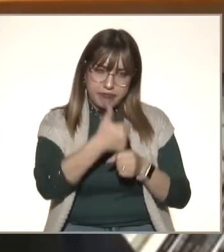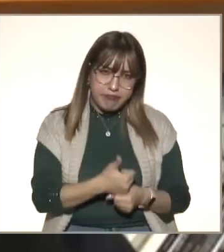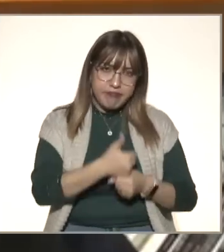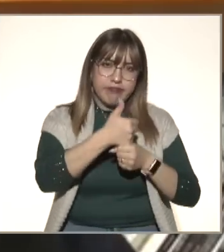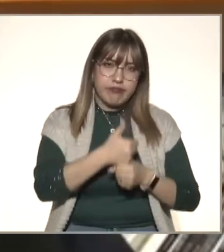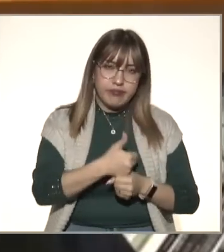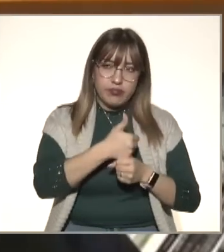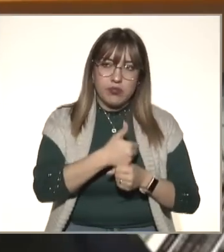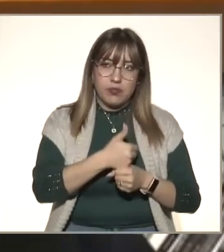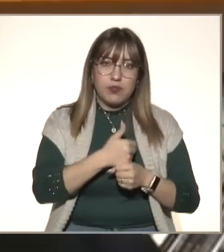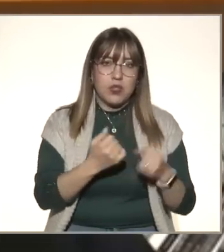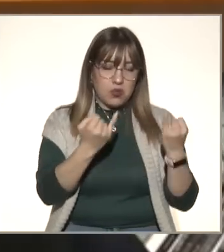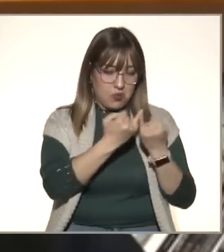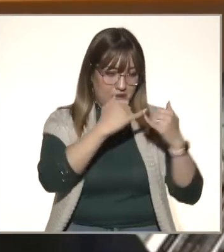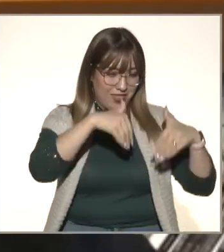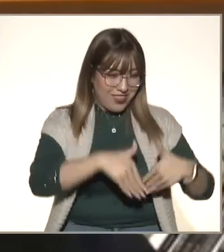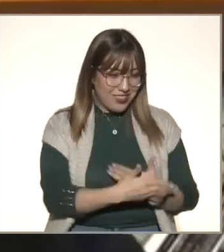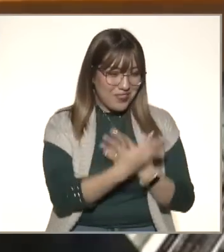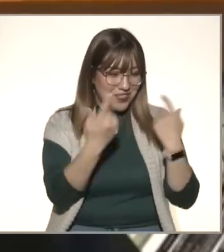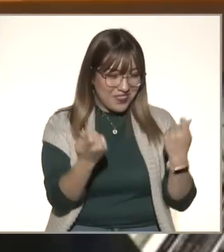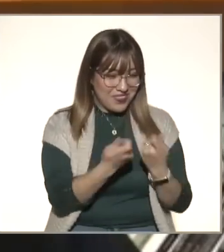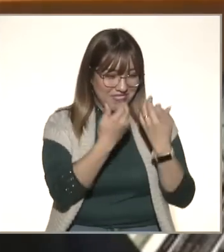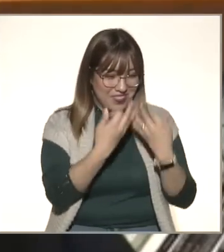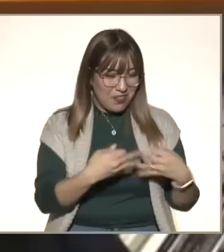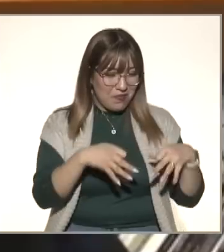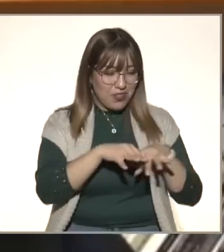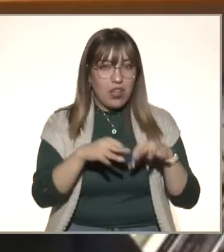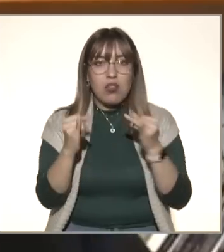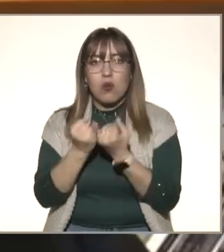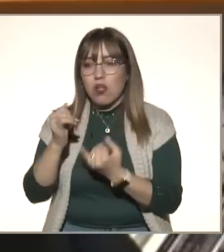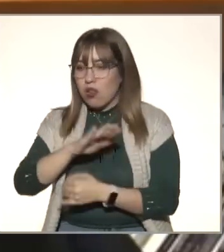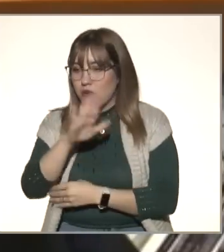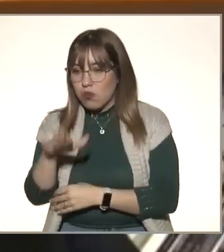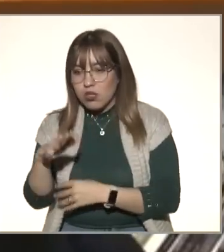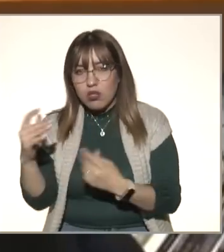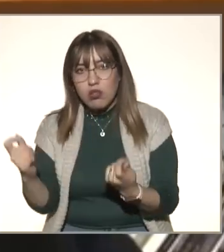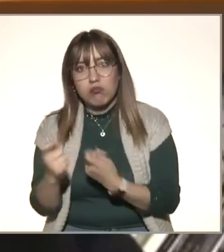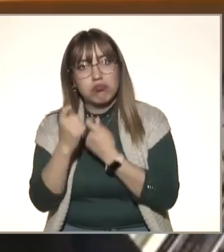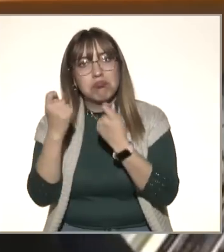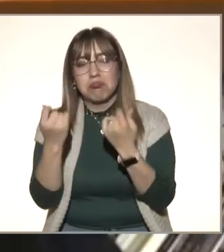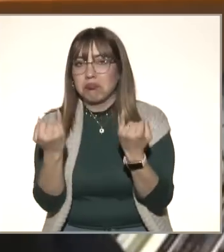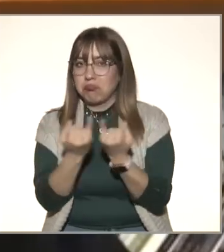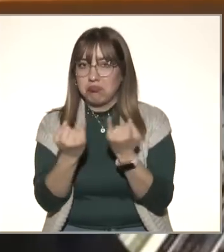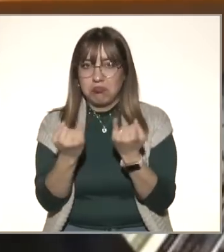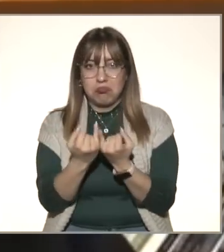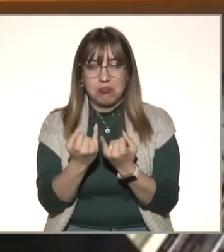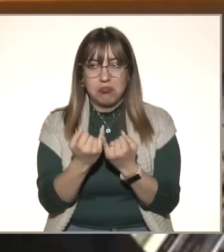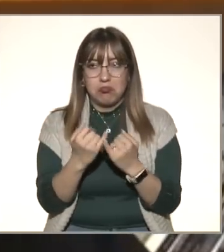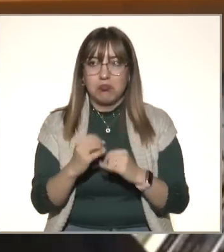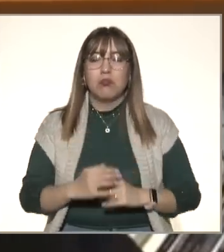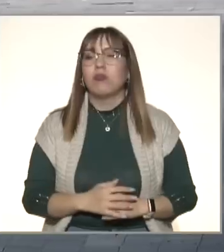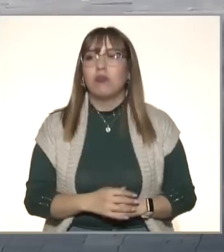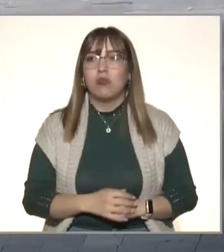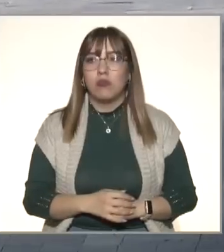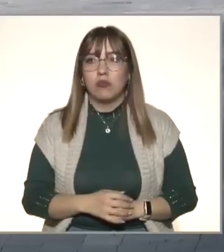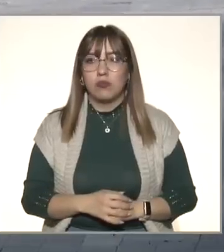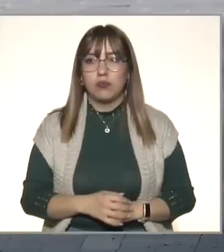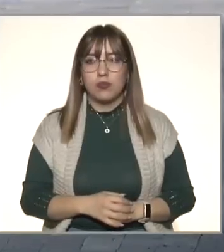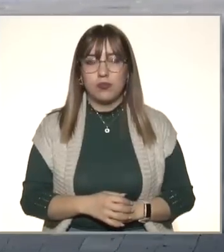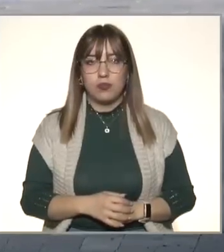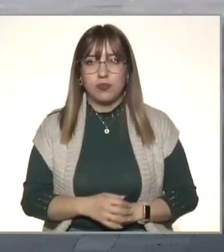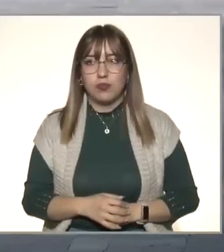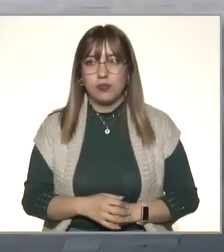el nacimiento, se festeja la muerte y de los mismos personajes. Y en ese momento la gente no tiene por qué no confundir